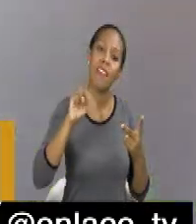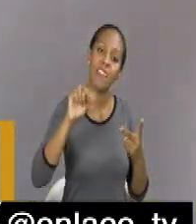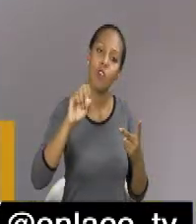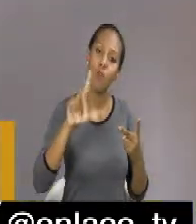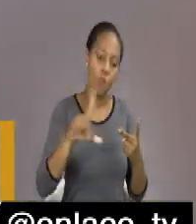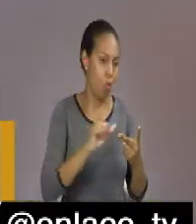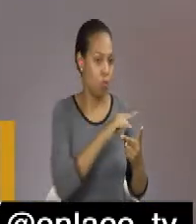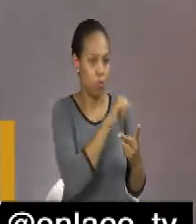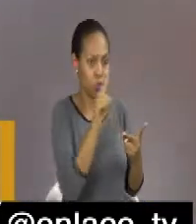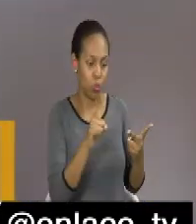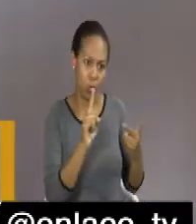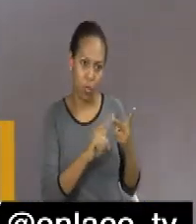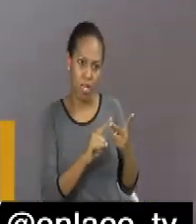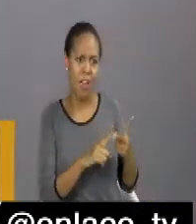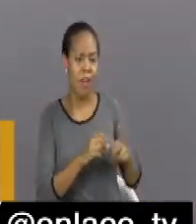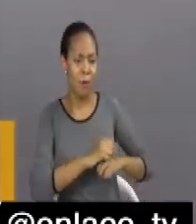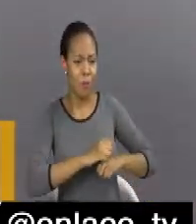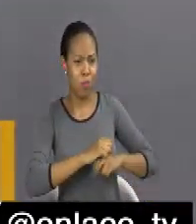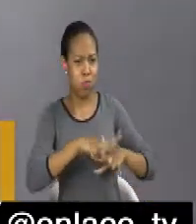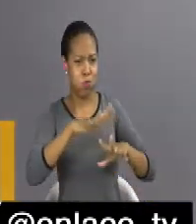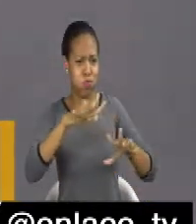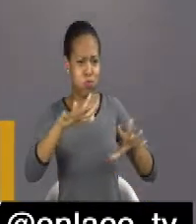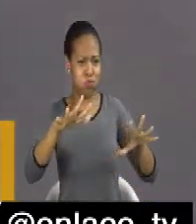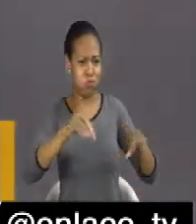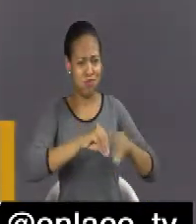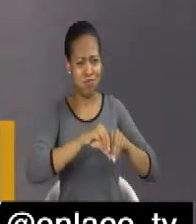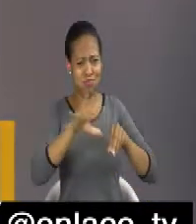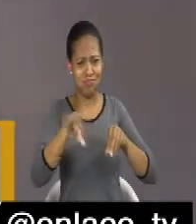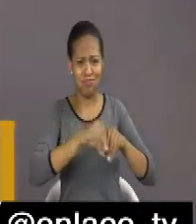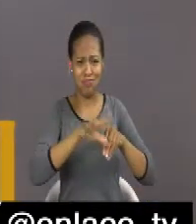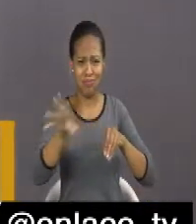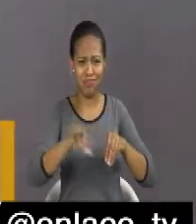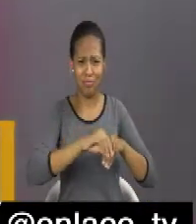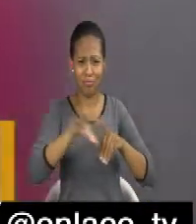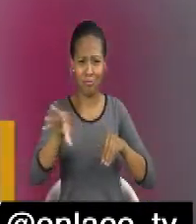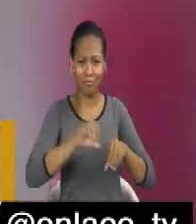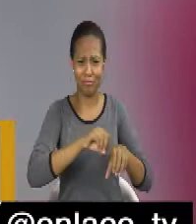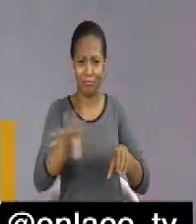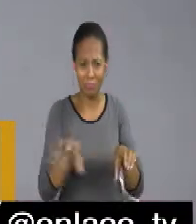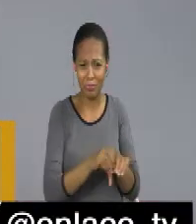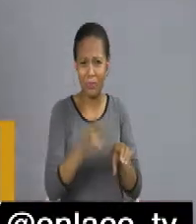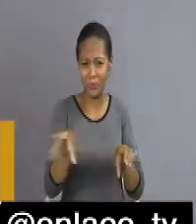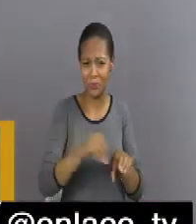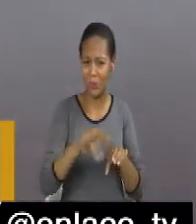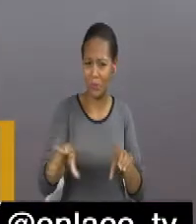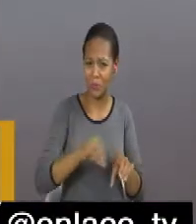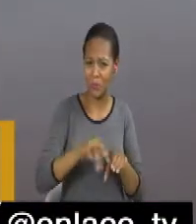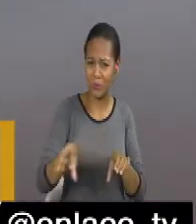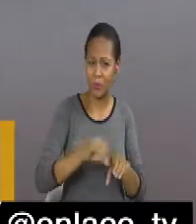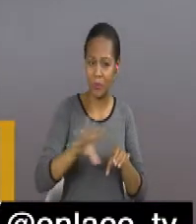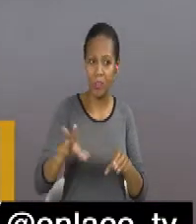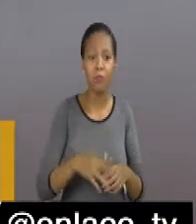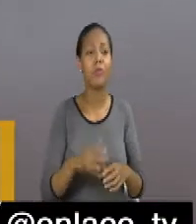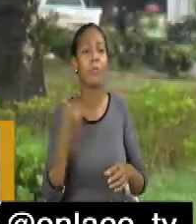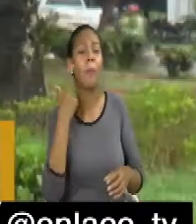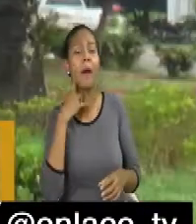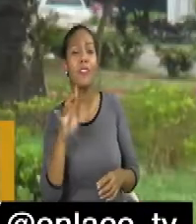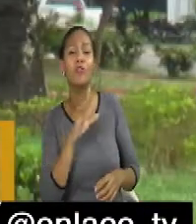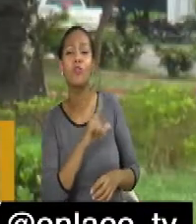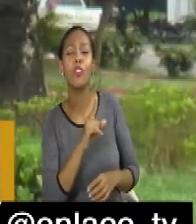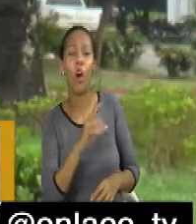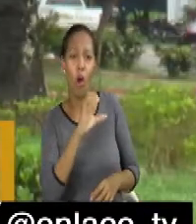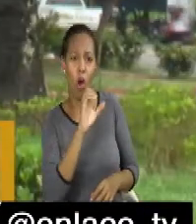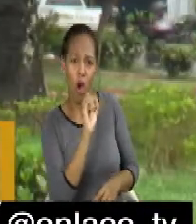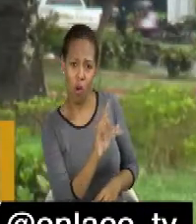Fue un escape que se presentó en el indicador de nivel del DRUN 1101 de la